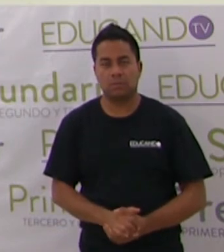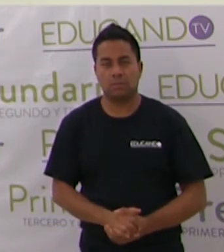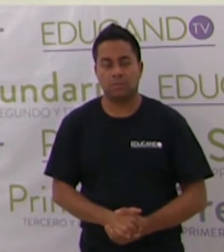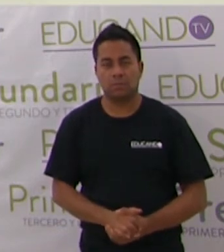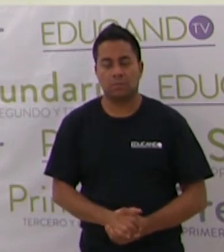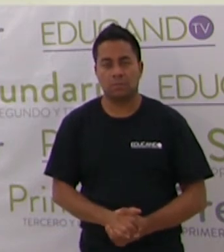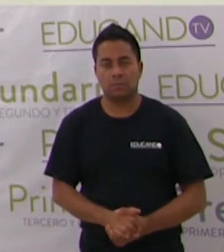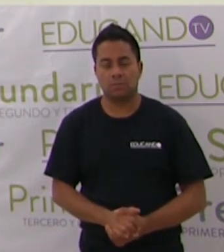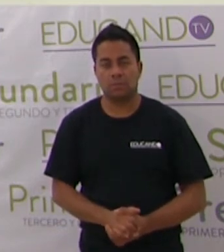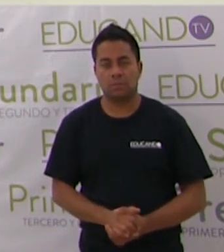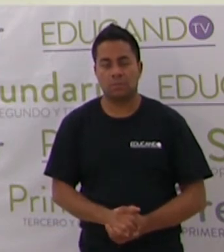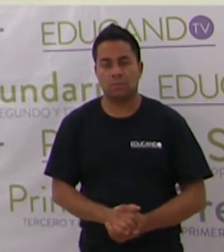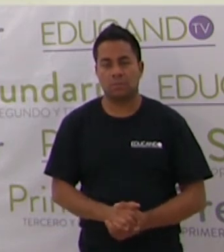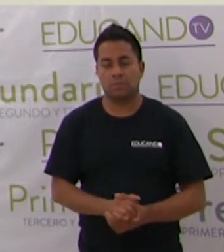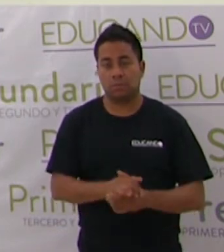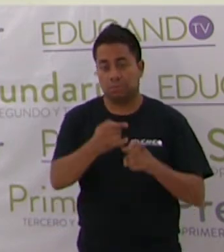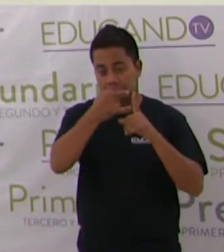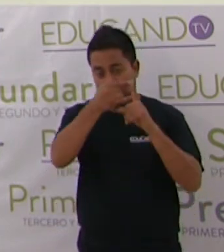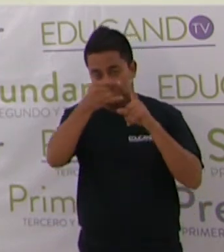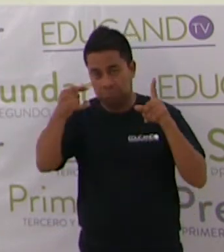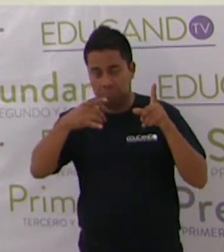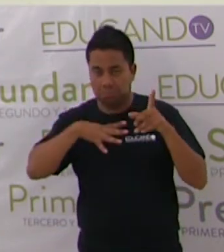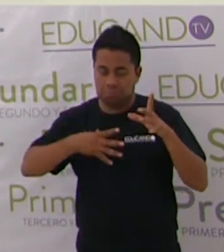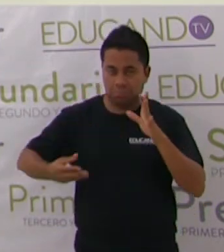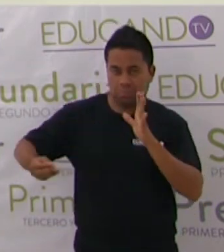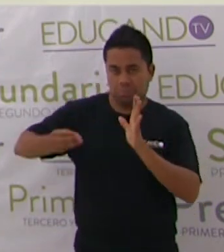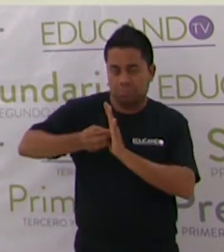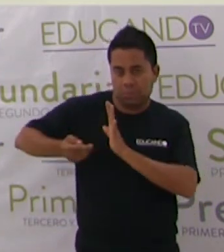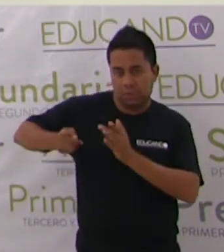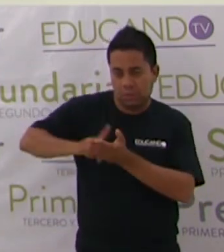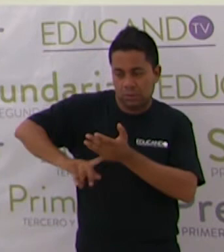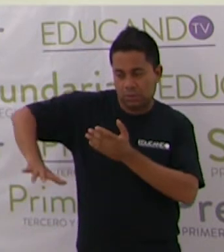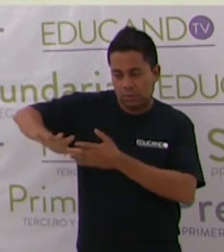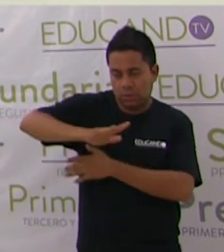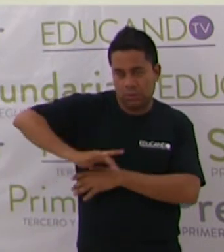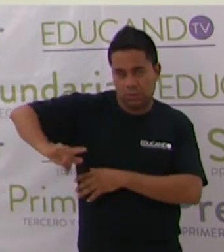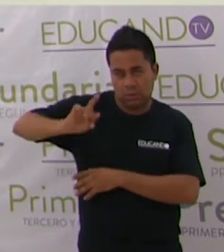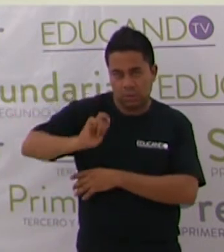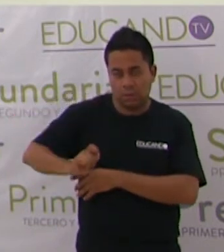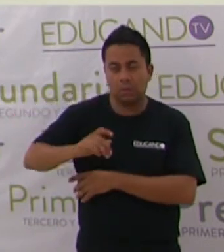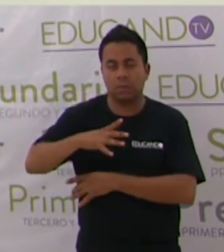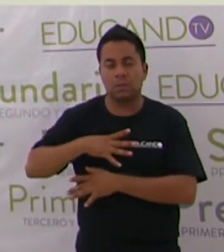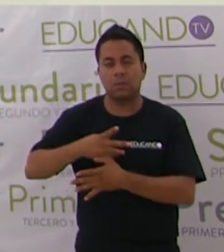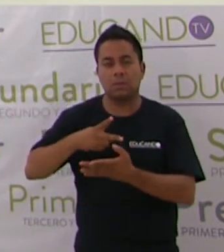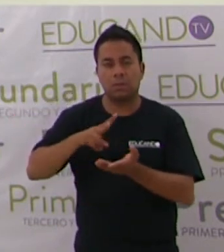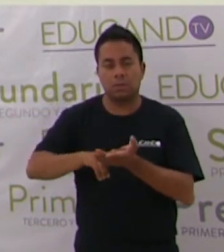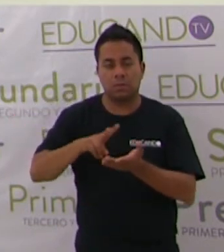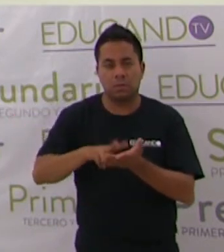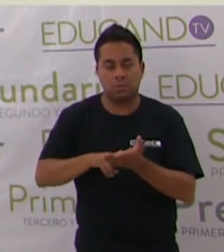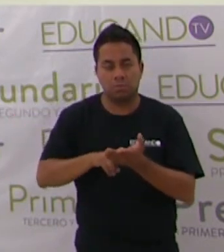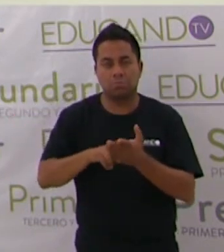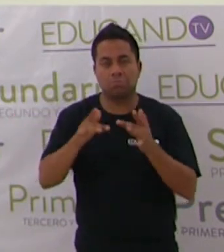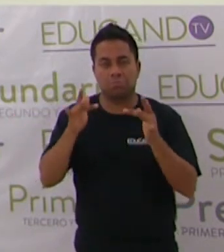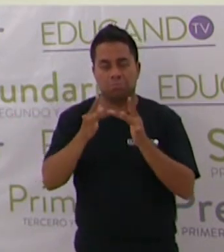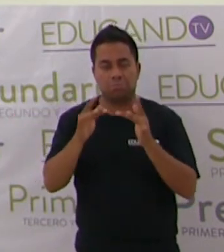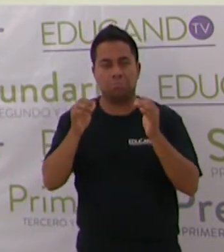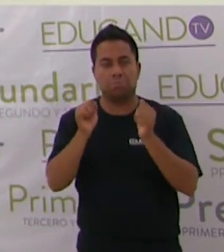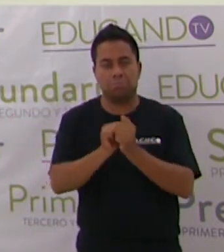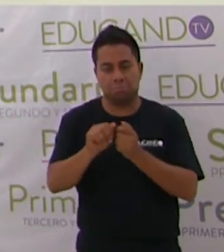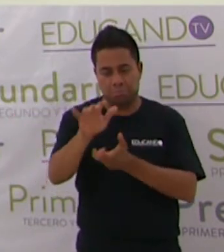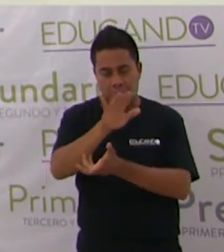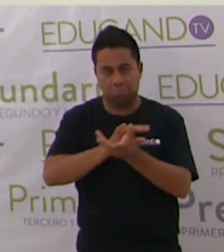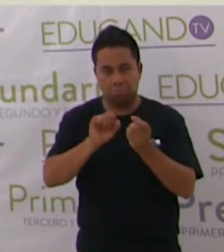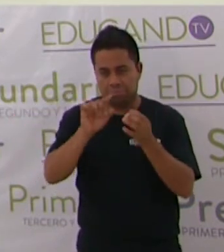Todos los rectángulos que estén representados aquí van a tener relación entre de